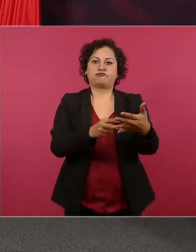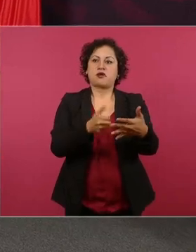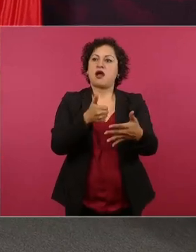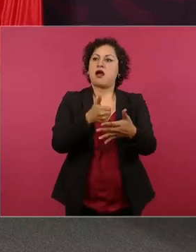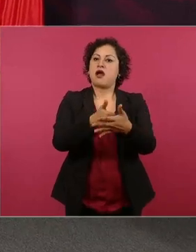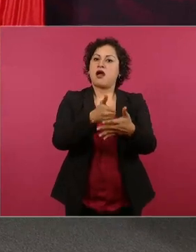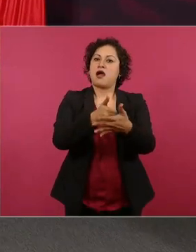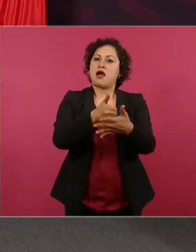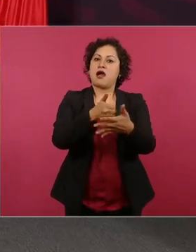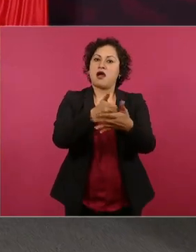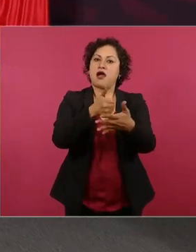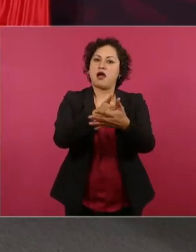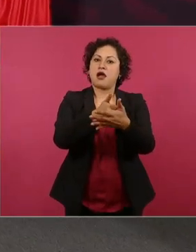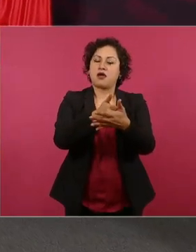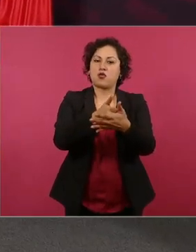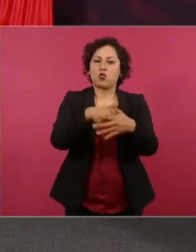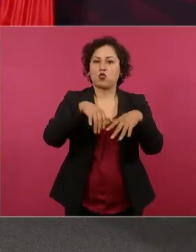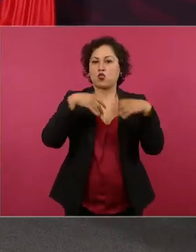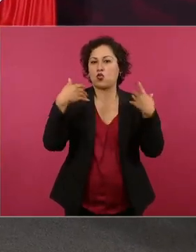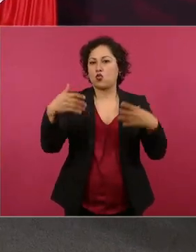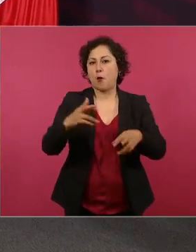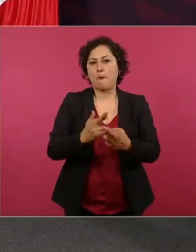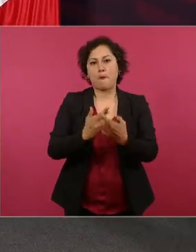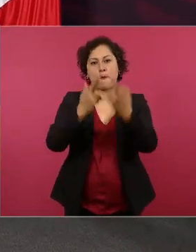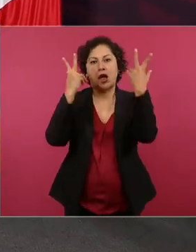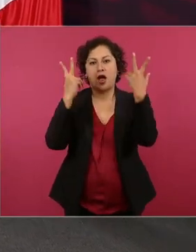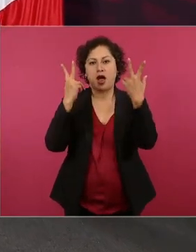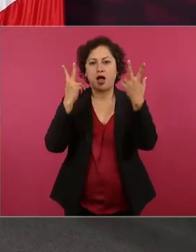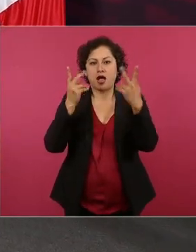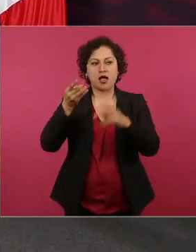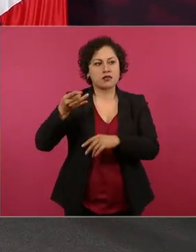que el Super Bowl,